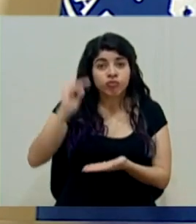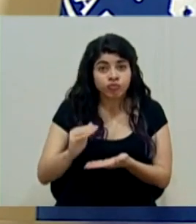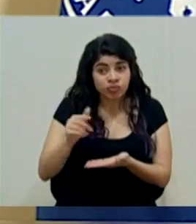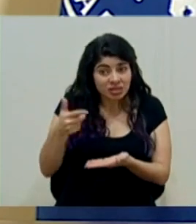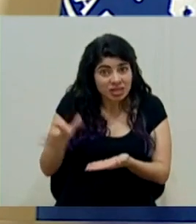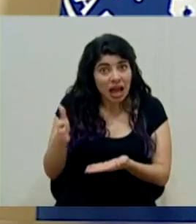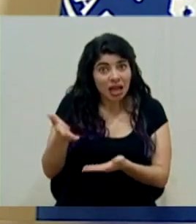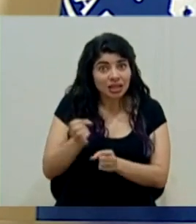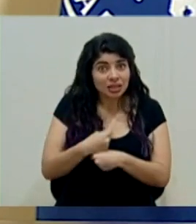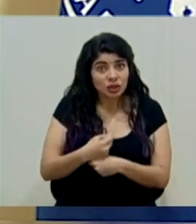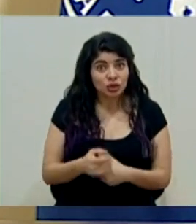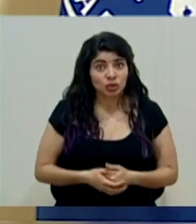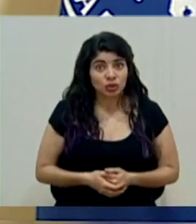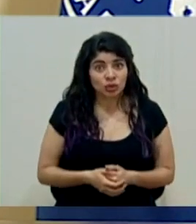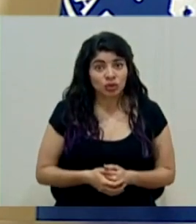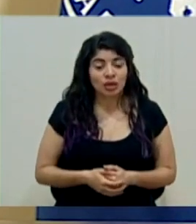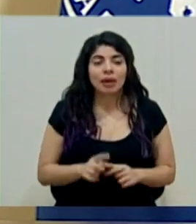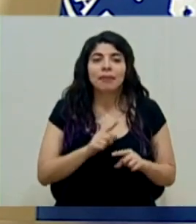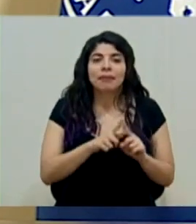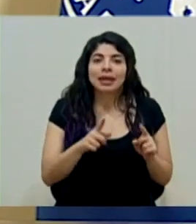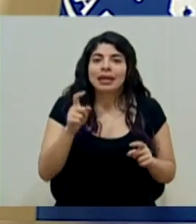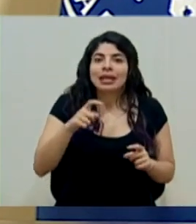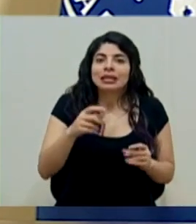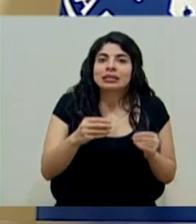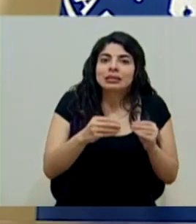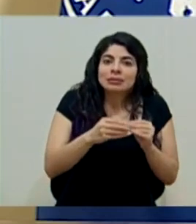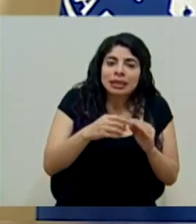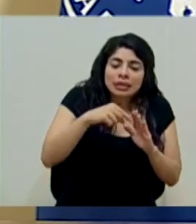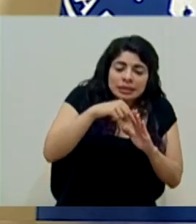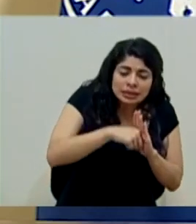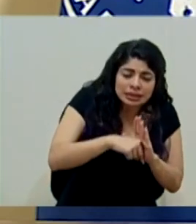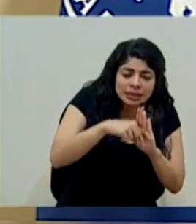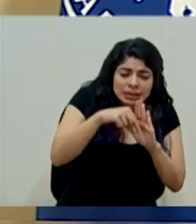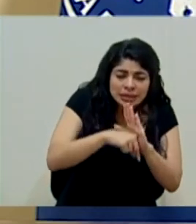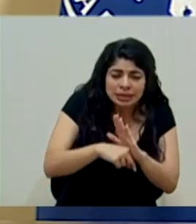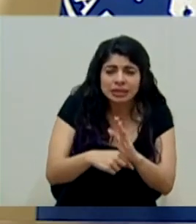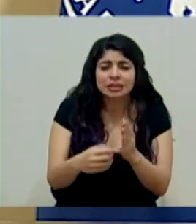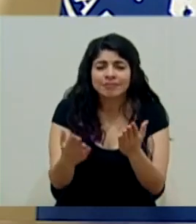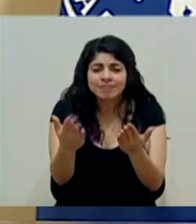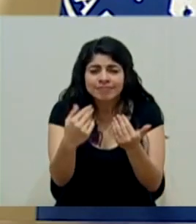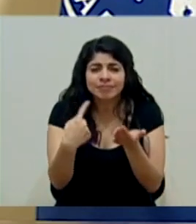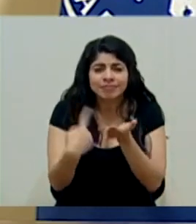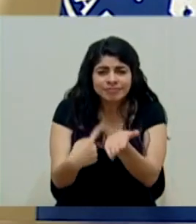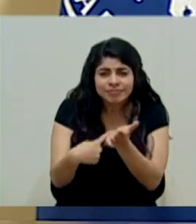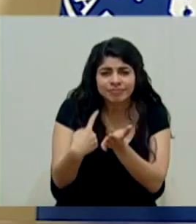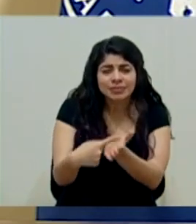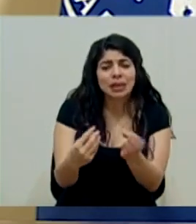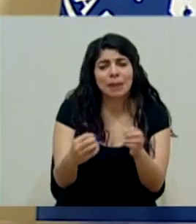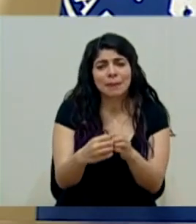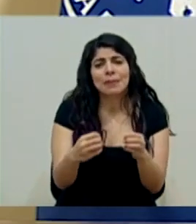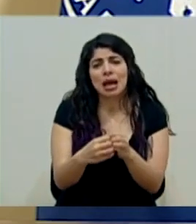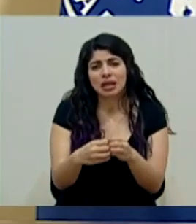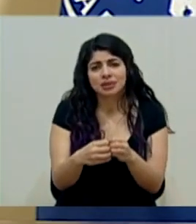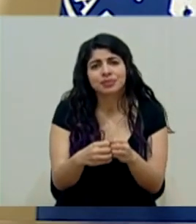Pero bueno, hay que profundizar más esas propuestas, hay que discutirlas más.